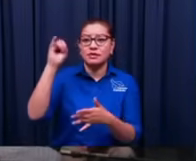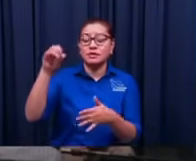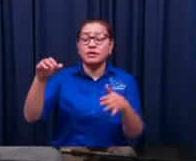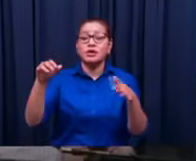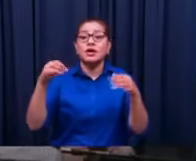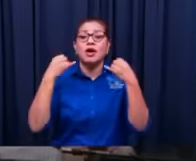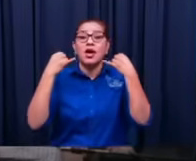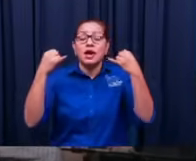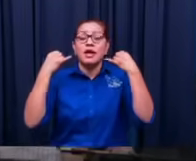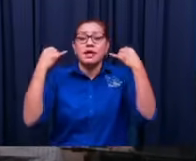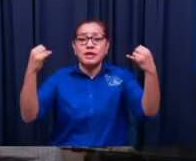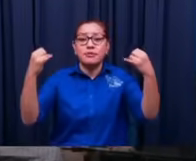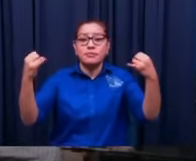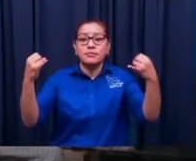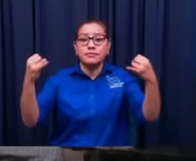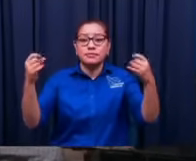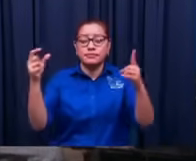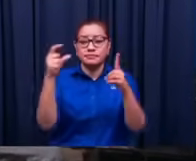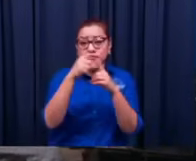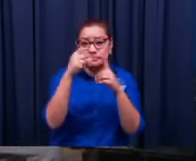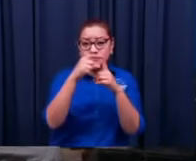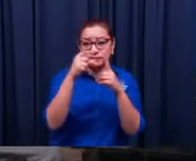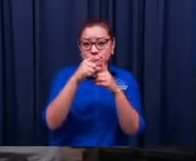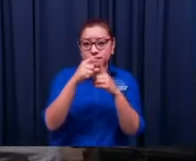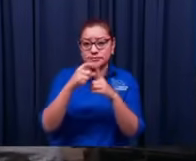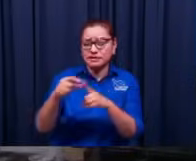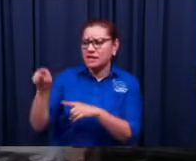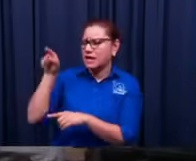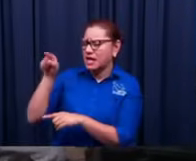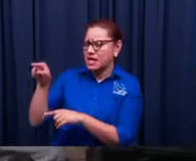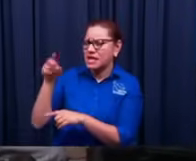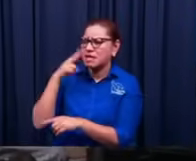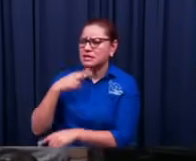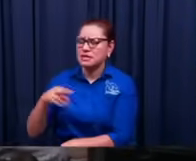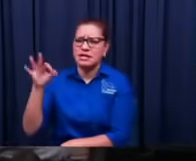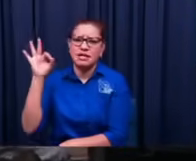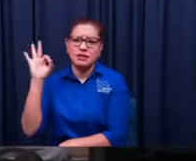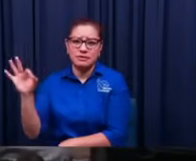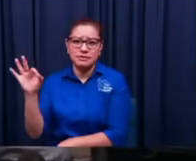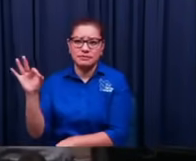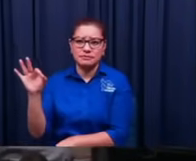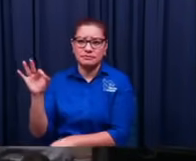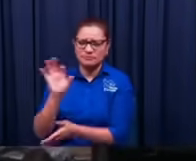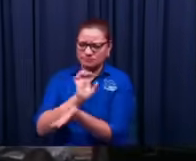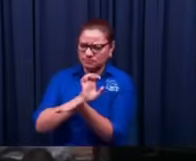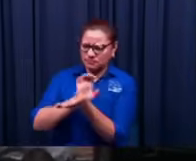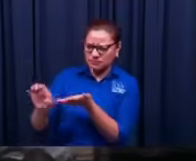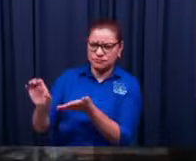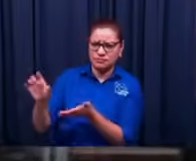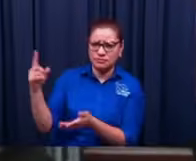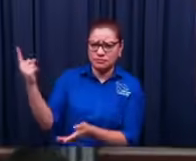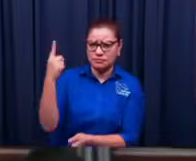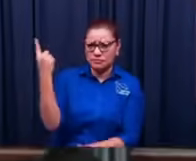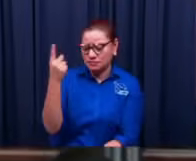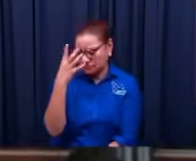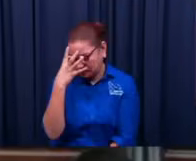palabra, clamo por esa palabra, y este muchacho le estorba su pecado.